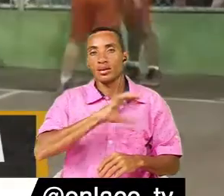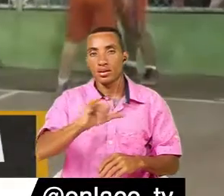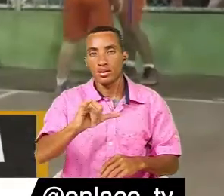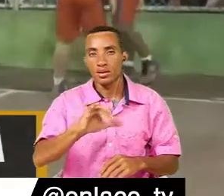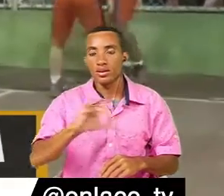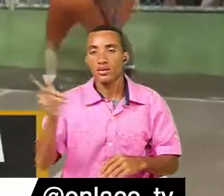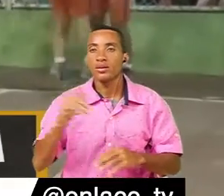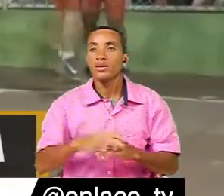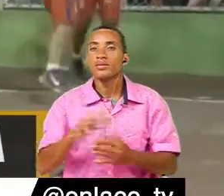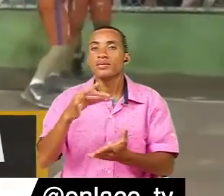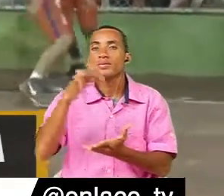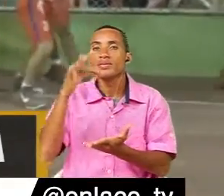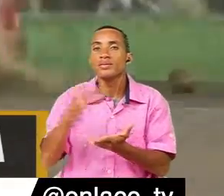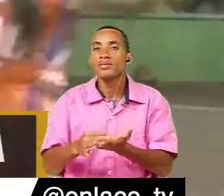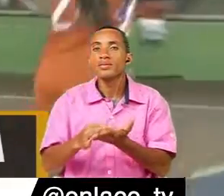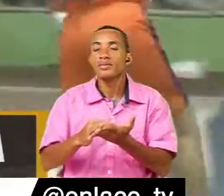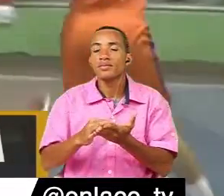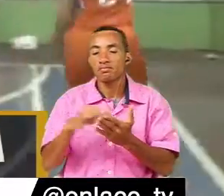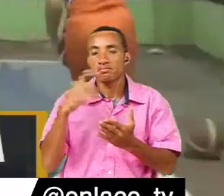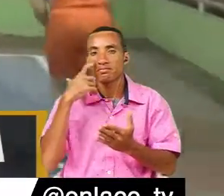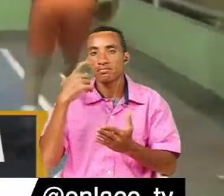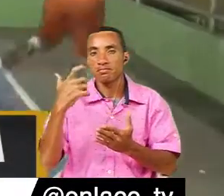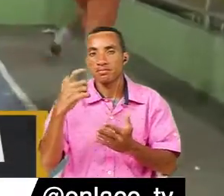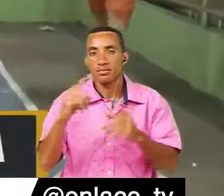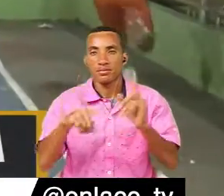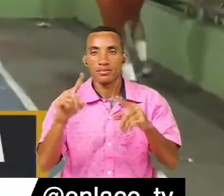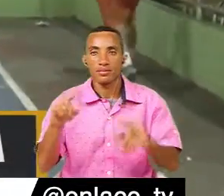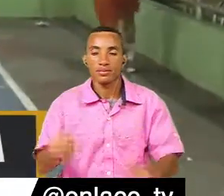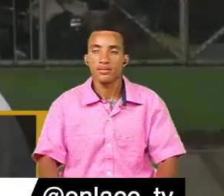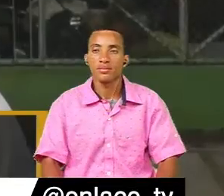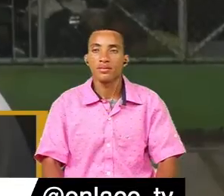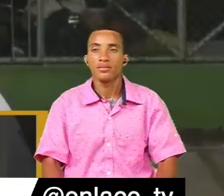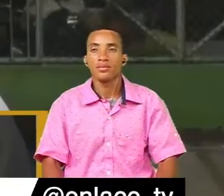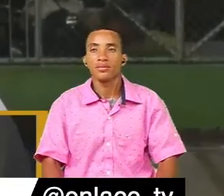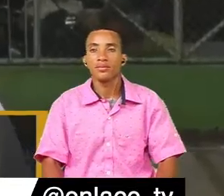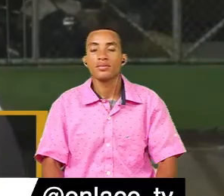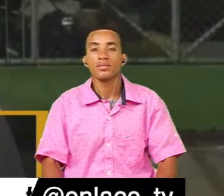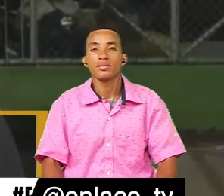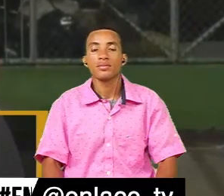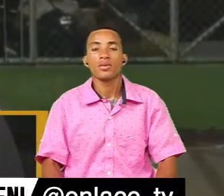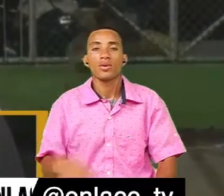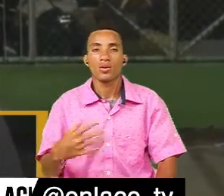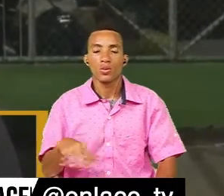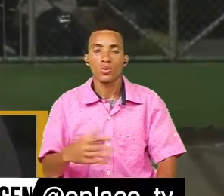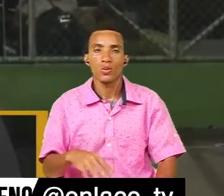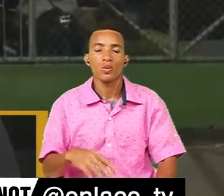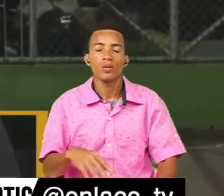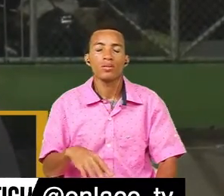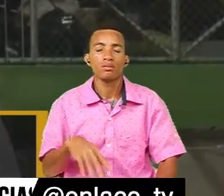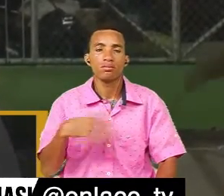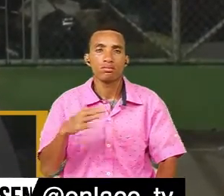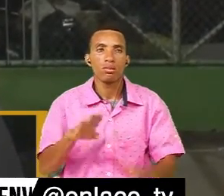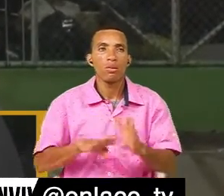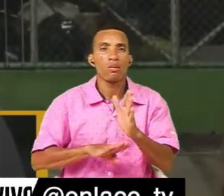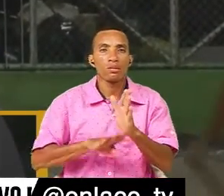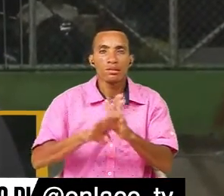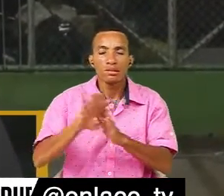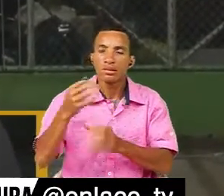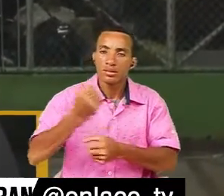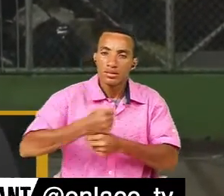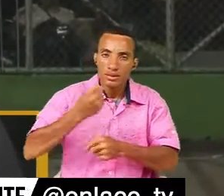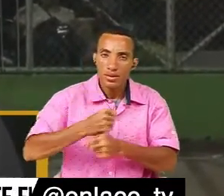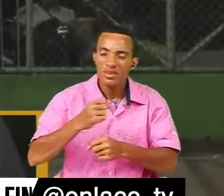ciudades capitales también destacadas en esta disciplina deportiva. Sí, el significado para nosotros es muy alto en razón a que es un trabajo de